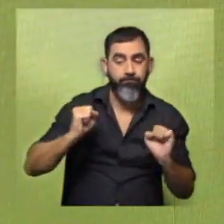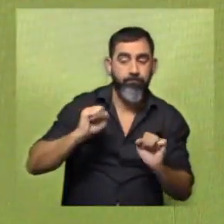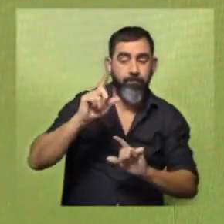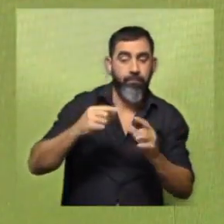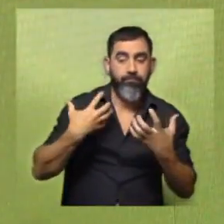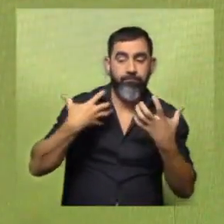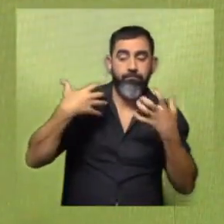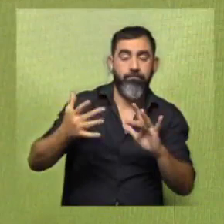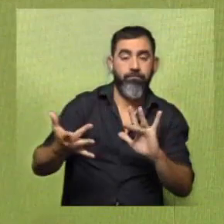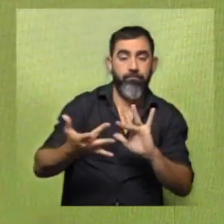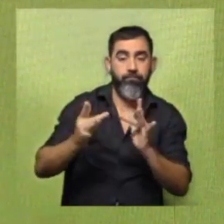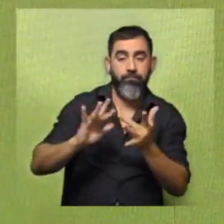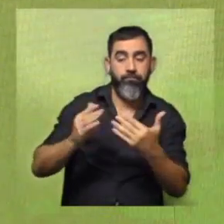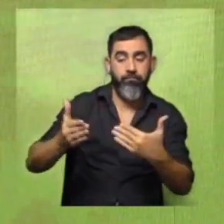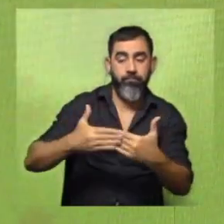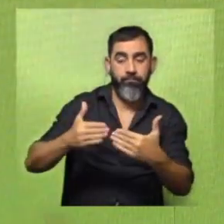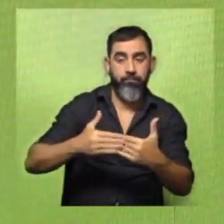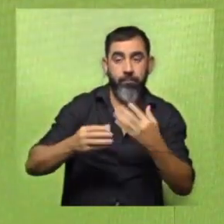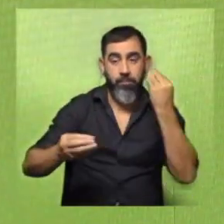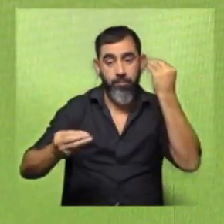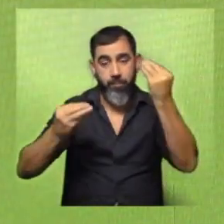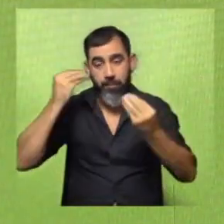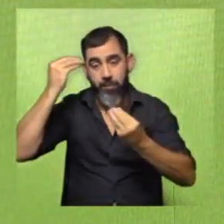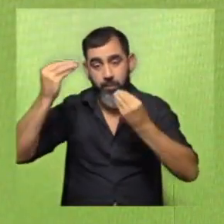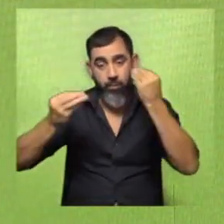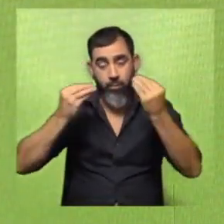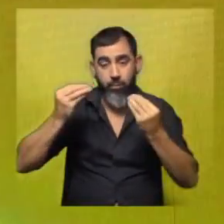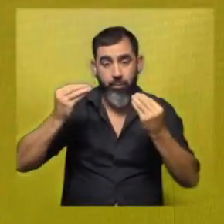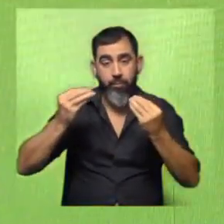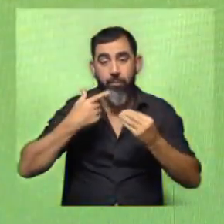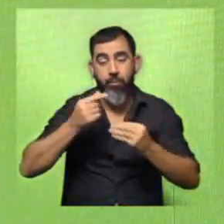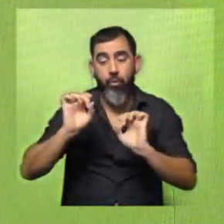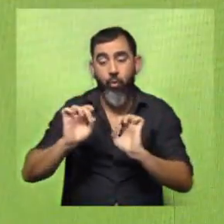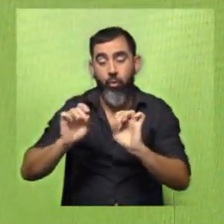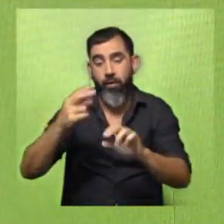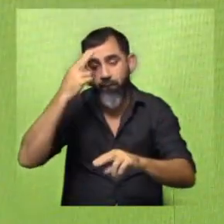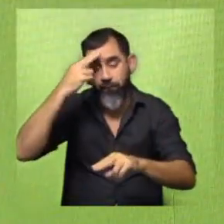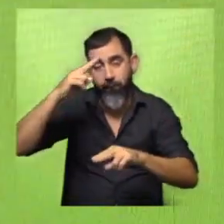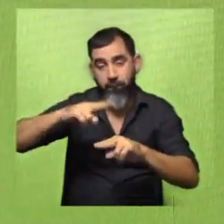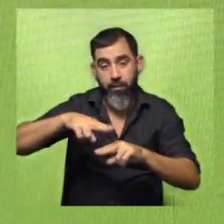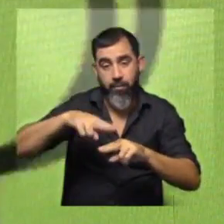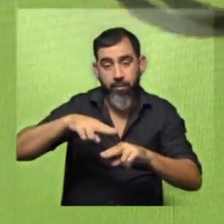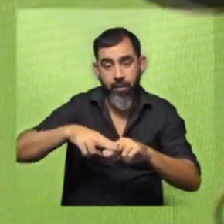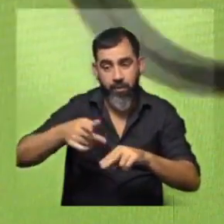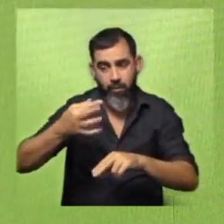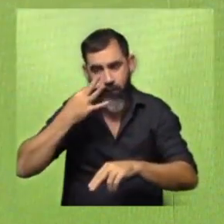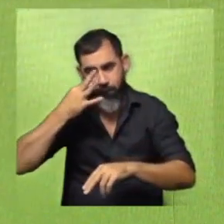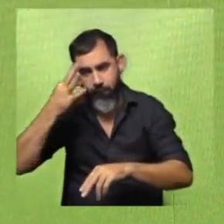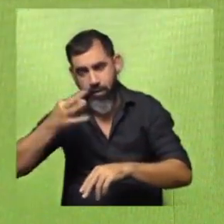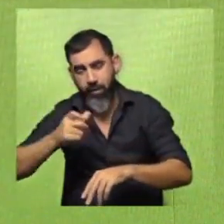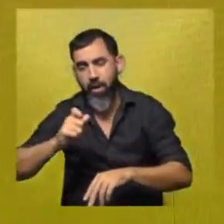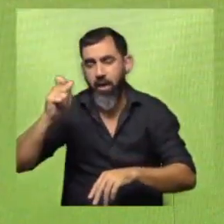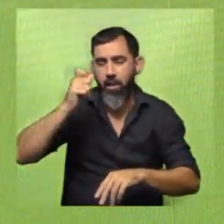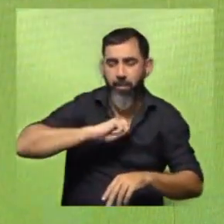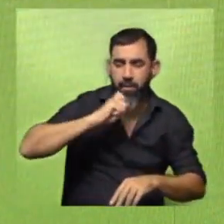de no tenerlos cerca, nos preocupa la posibilidad de que transmitan enfermedades. Bueno, ¿cuánto hay de cierto o